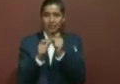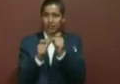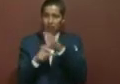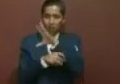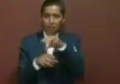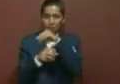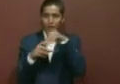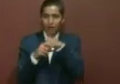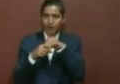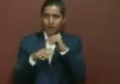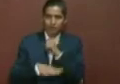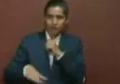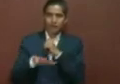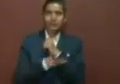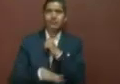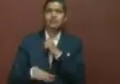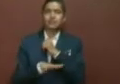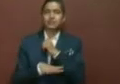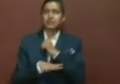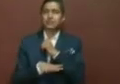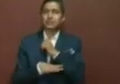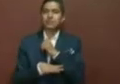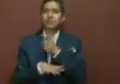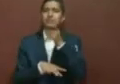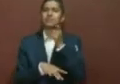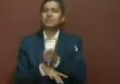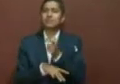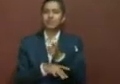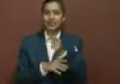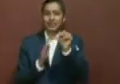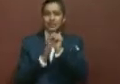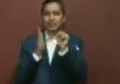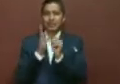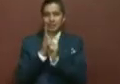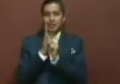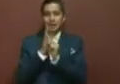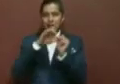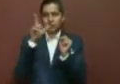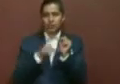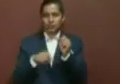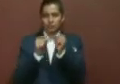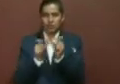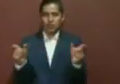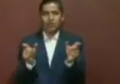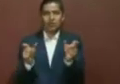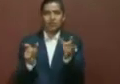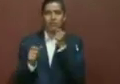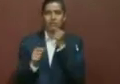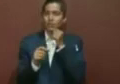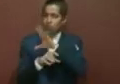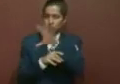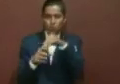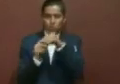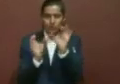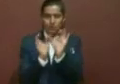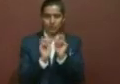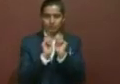completito, lo que corresponde de acuerdo al Sistema Nacional de Seguridad Pública, y todos certificados,